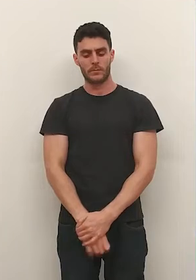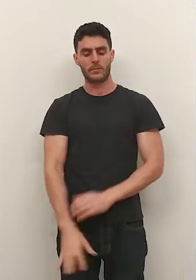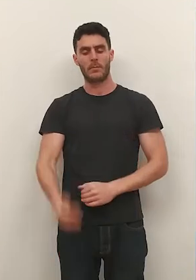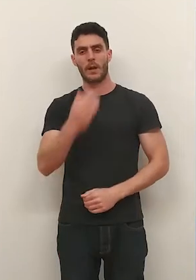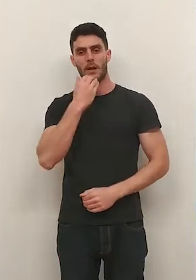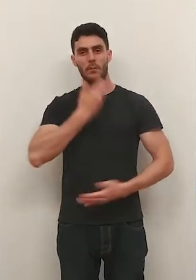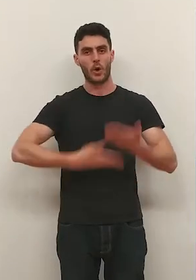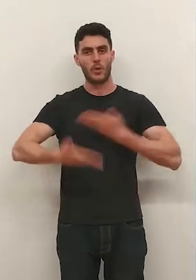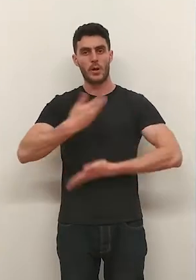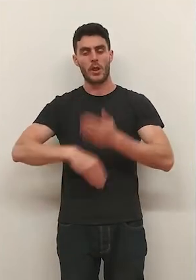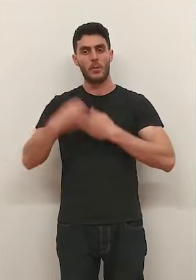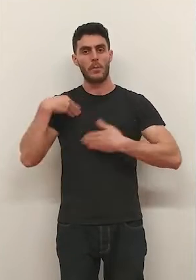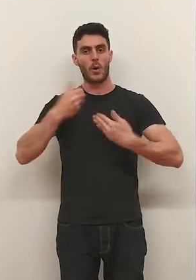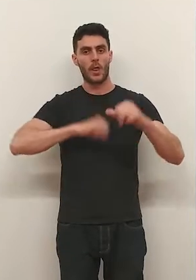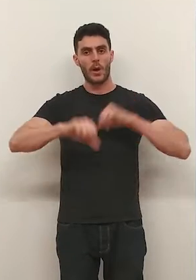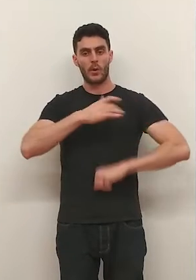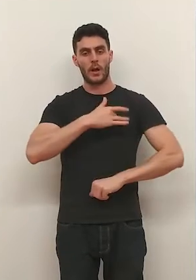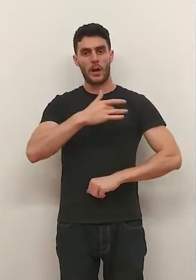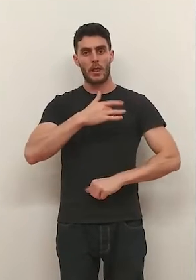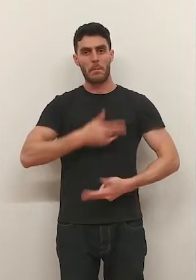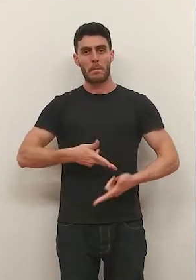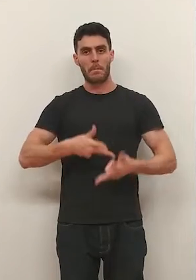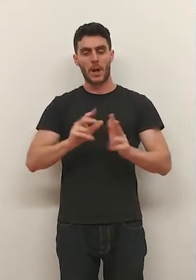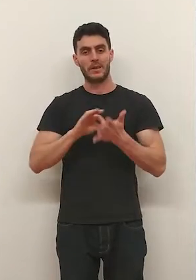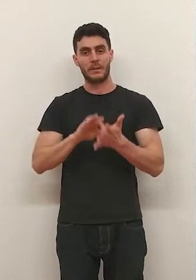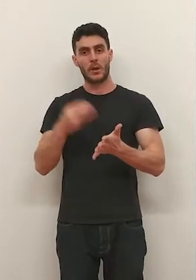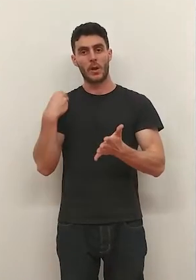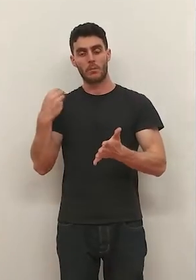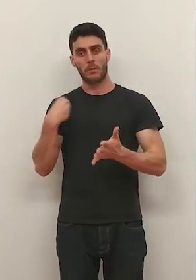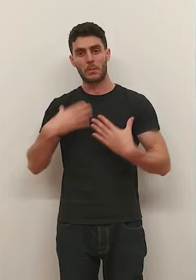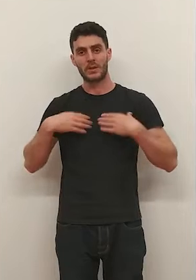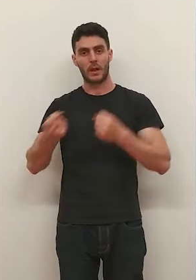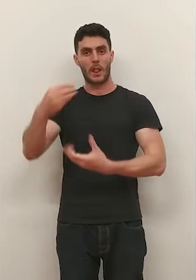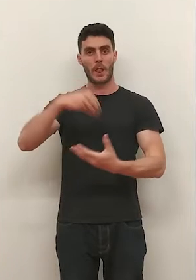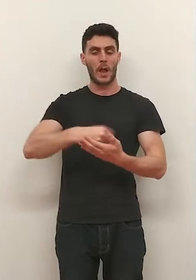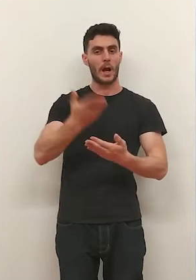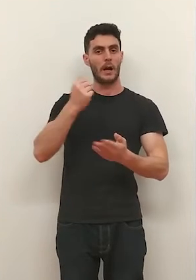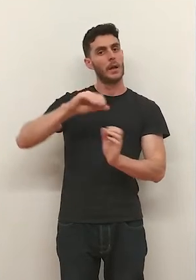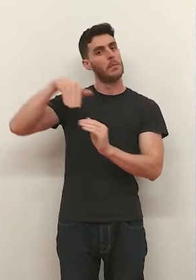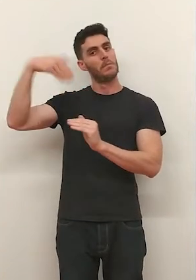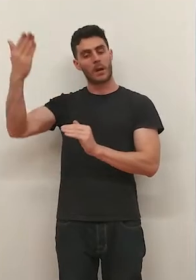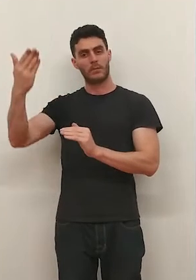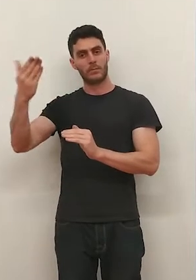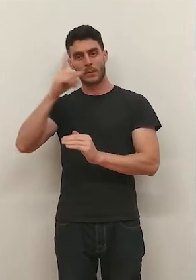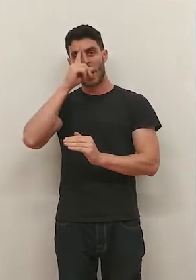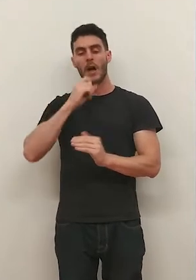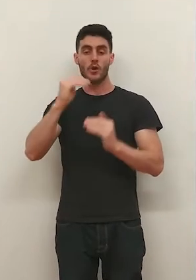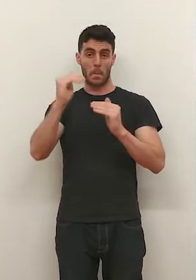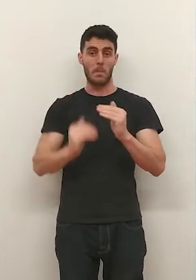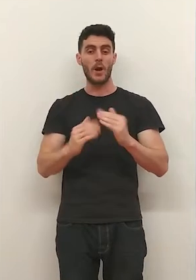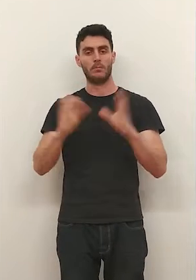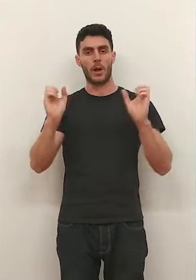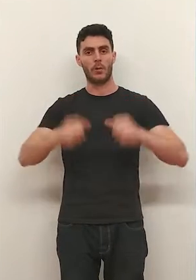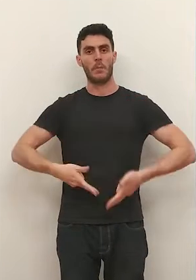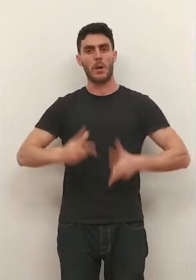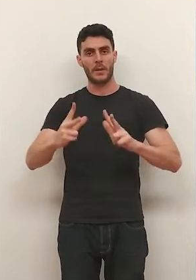Un ejemplo de esa cooperación es la cirugía cardíaca, que ha permitido recuperar este servicio sanitario que había sido externalizado. En menos de un año, el